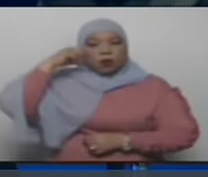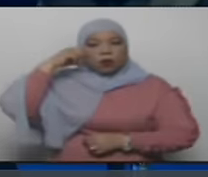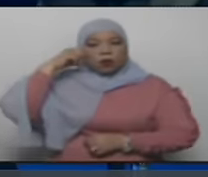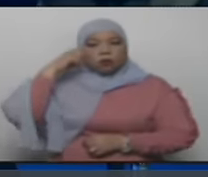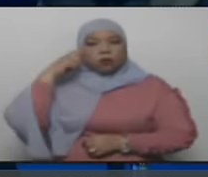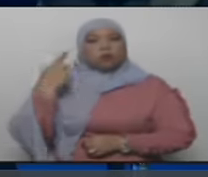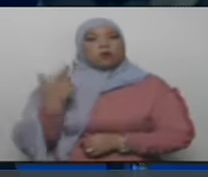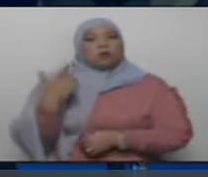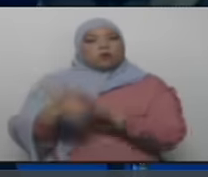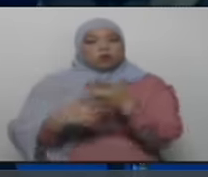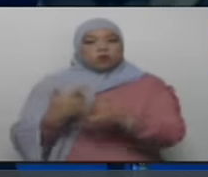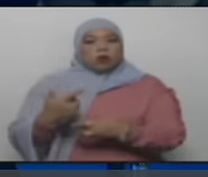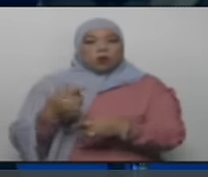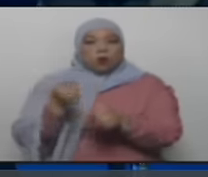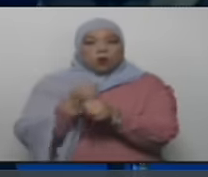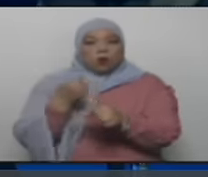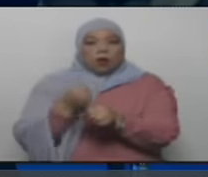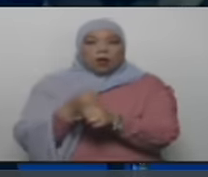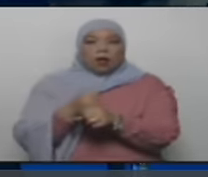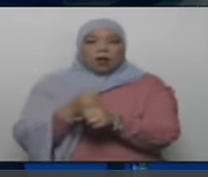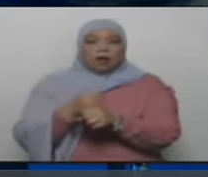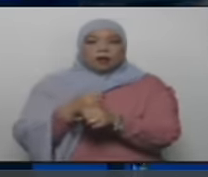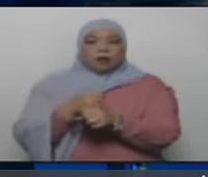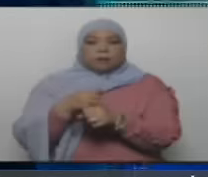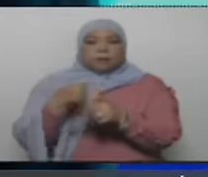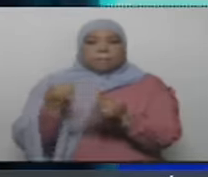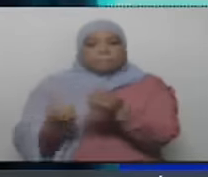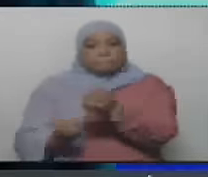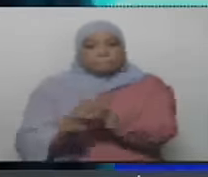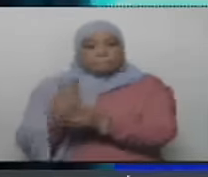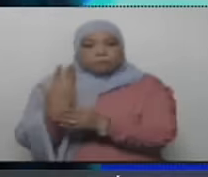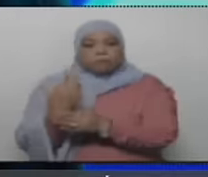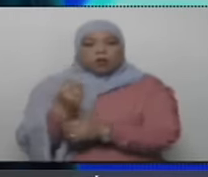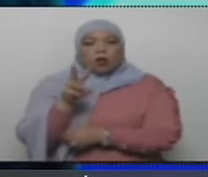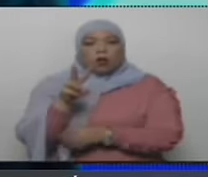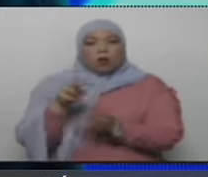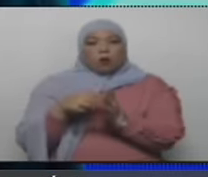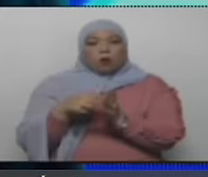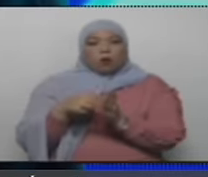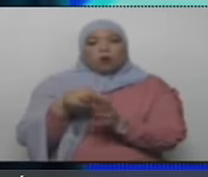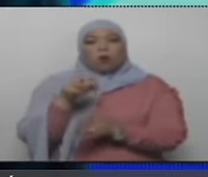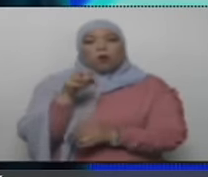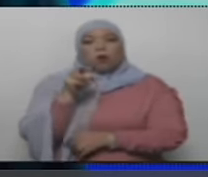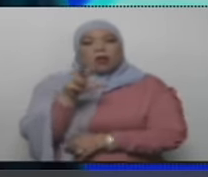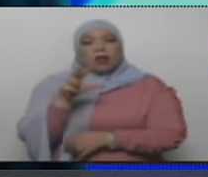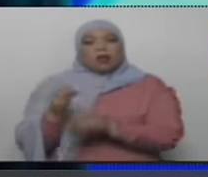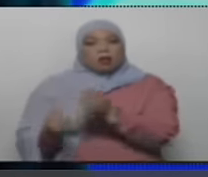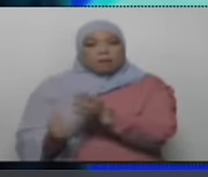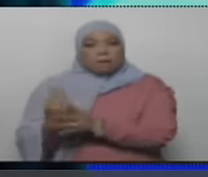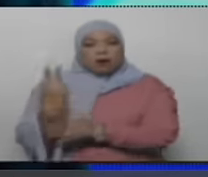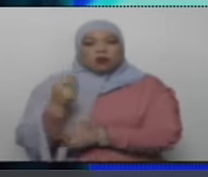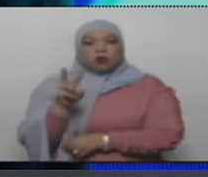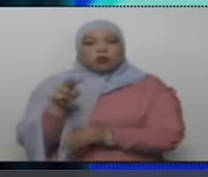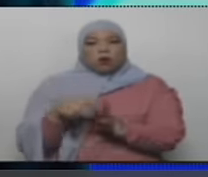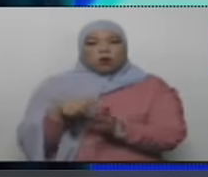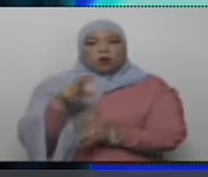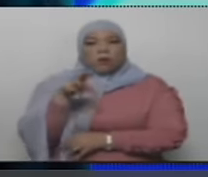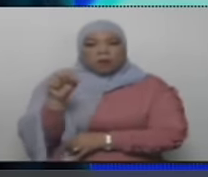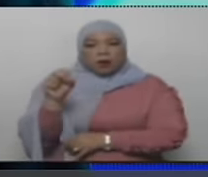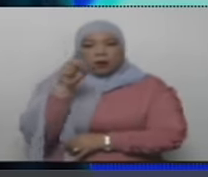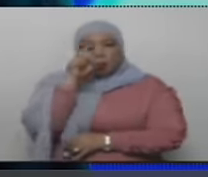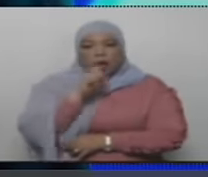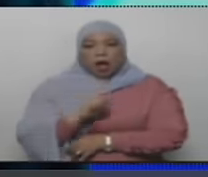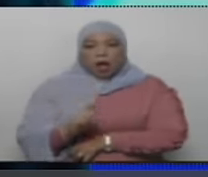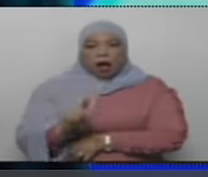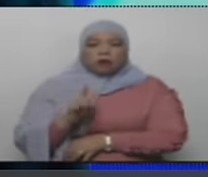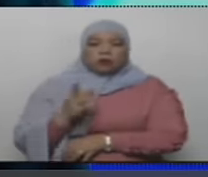con ocasión de la operación Gedeón, mayo del 2020, 3 de mayo del 2020, antes, días antes de